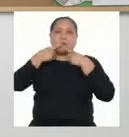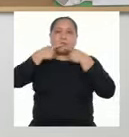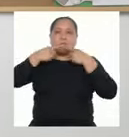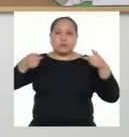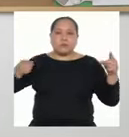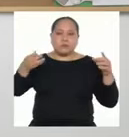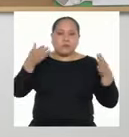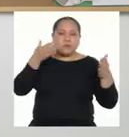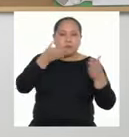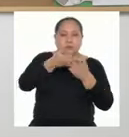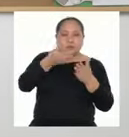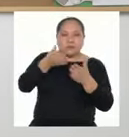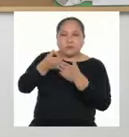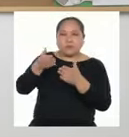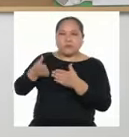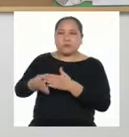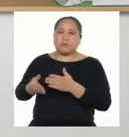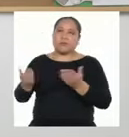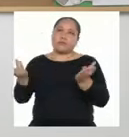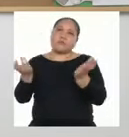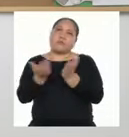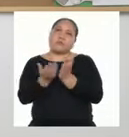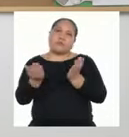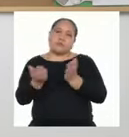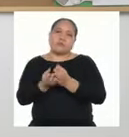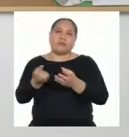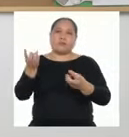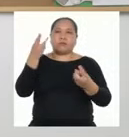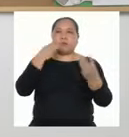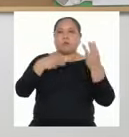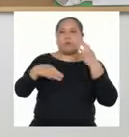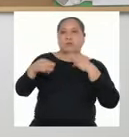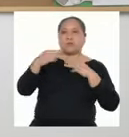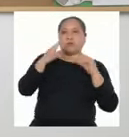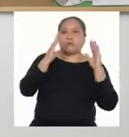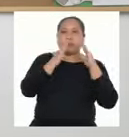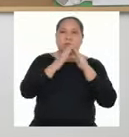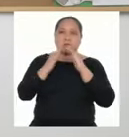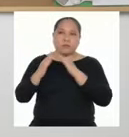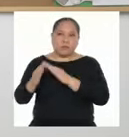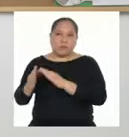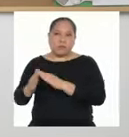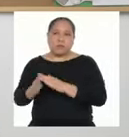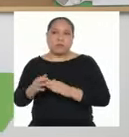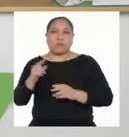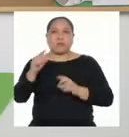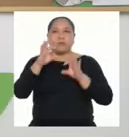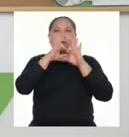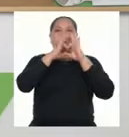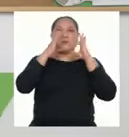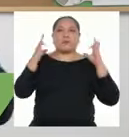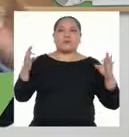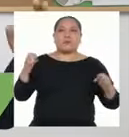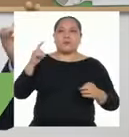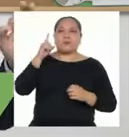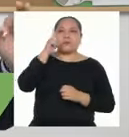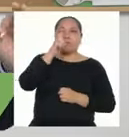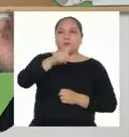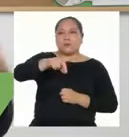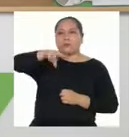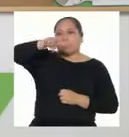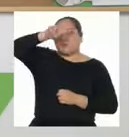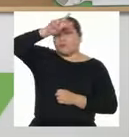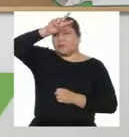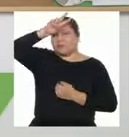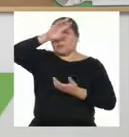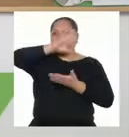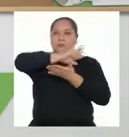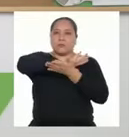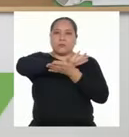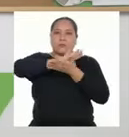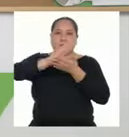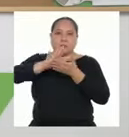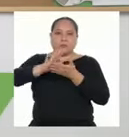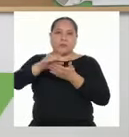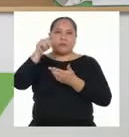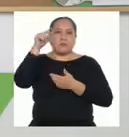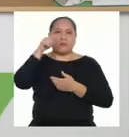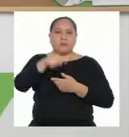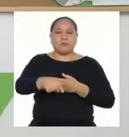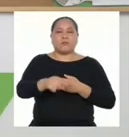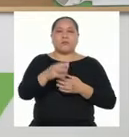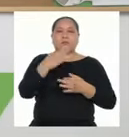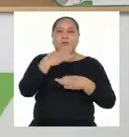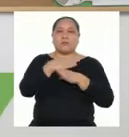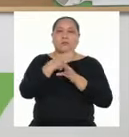en espacios como escuelas, mercados y hogares, con la frase "Un Perú limpio". Esta es una